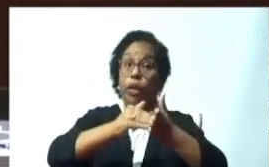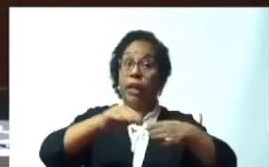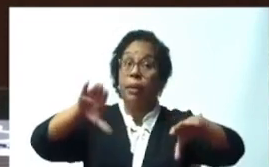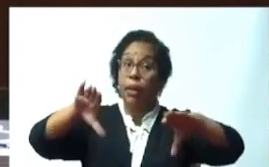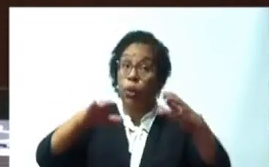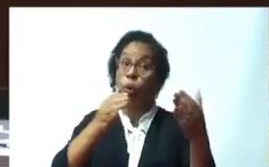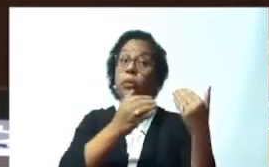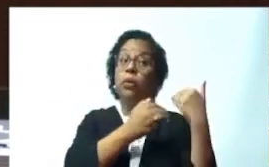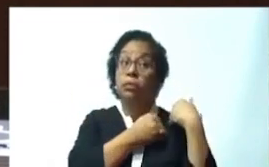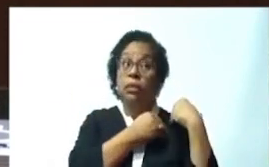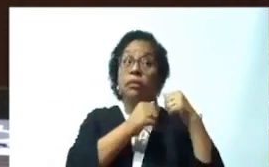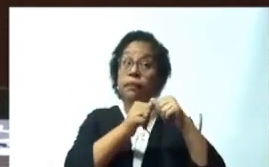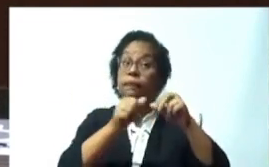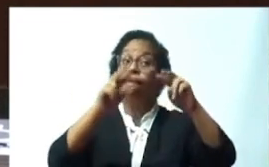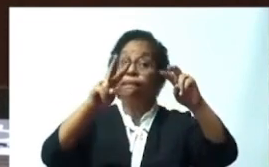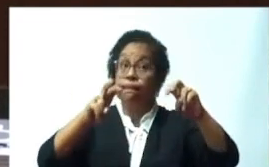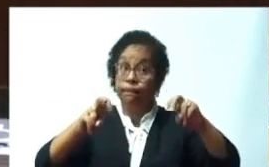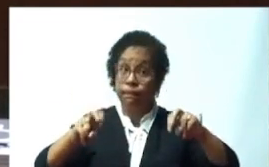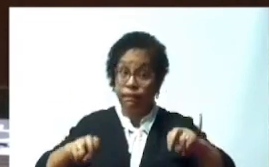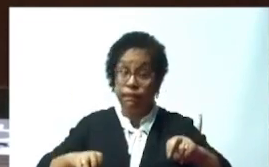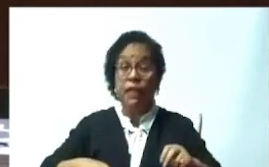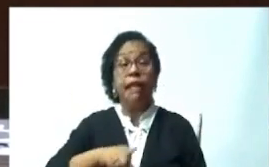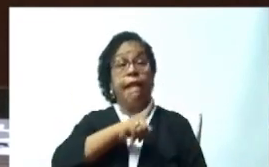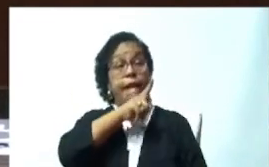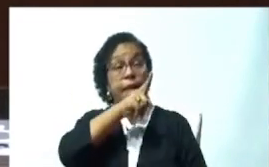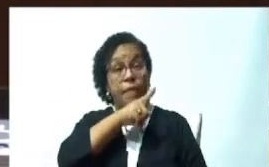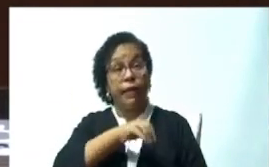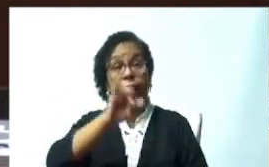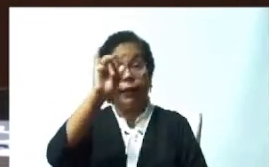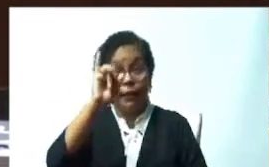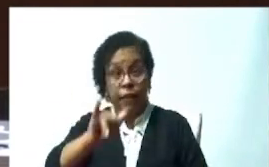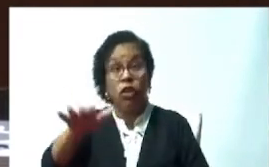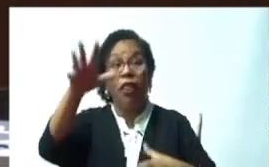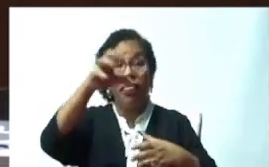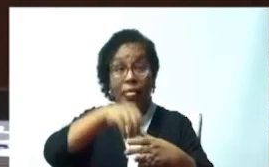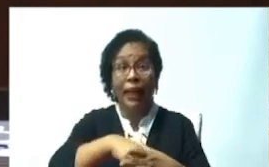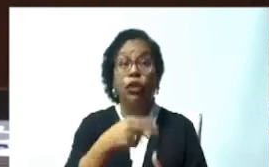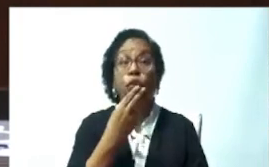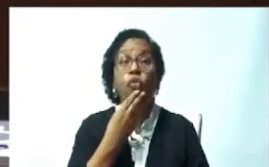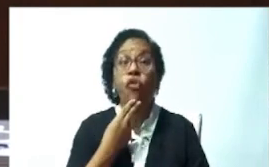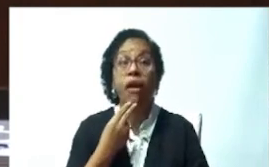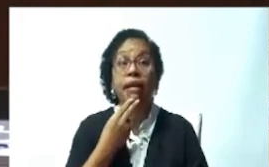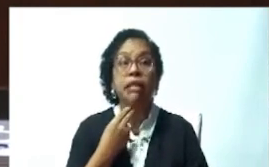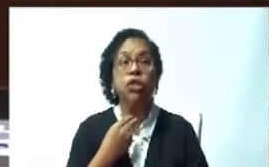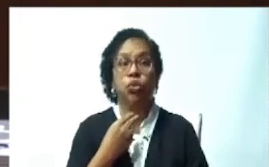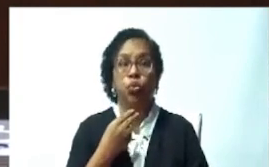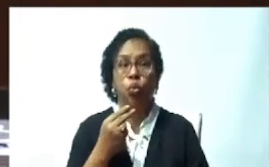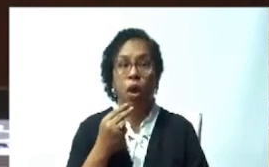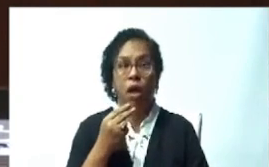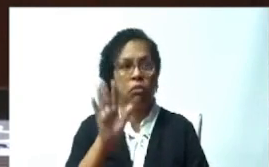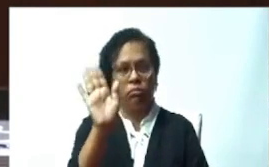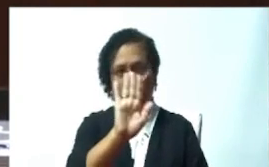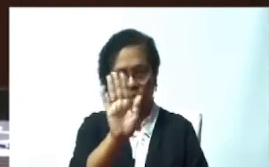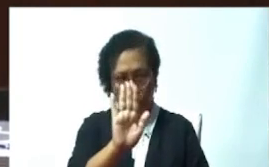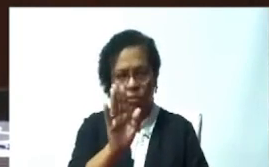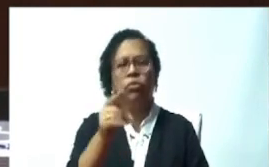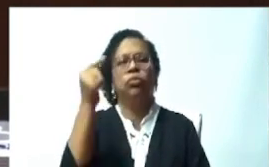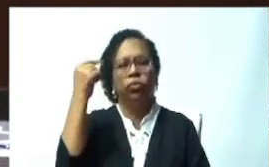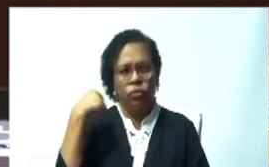del azúcar hay que revisarlo porque debe estar fuera totalmente. Nosotros lo creemos. Y